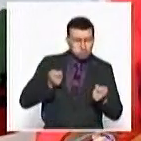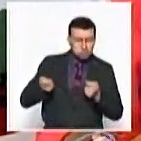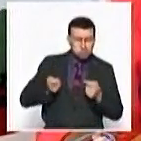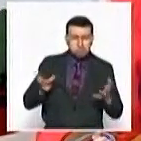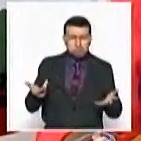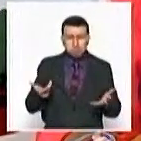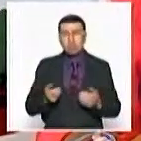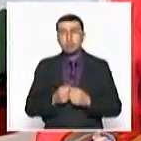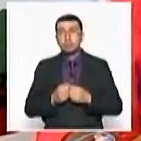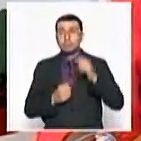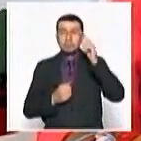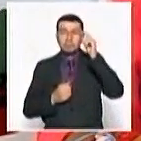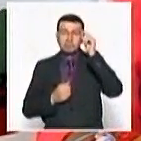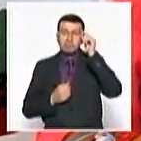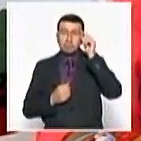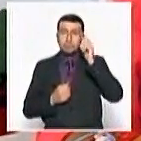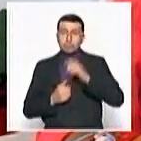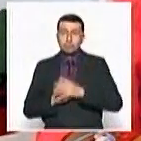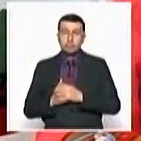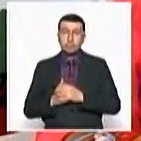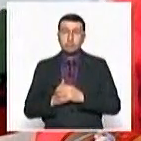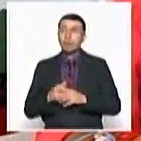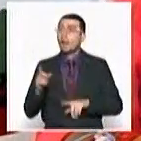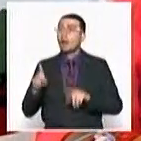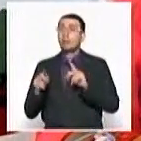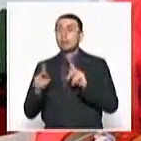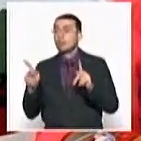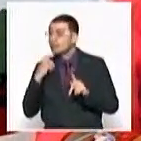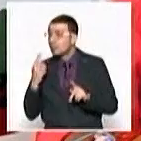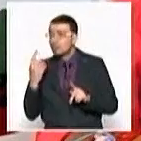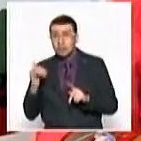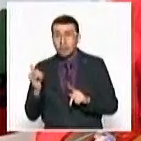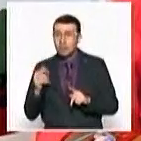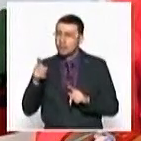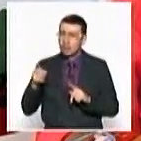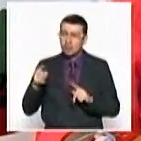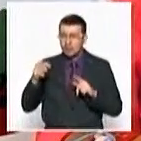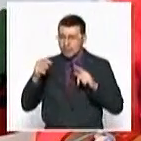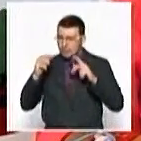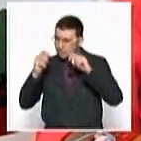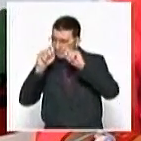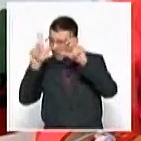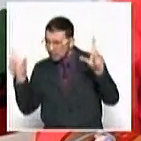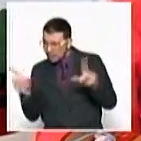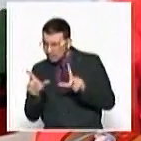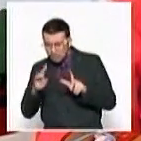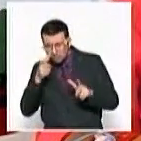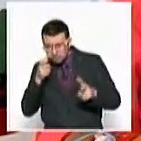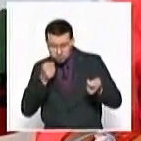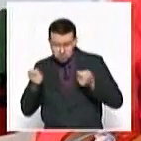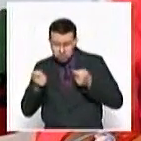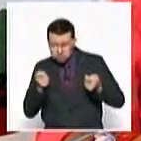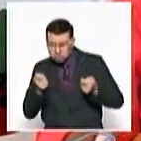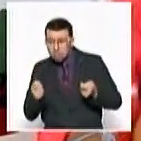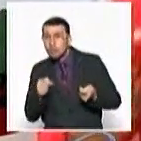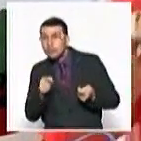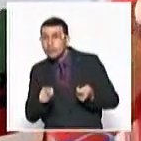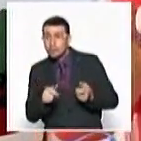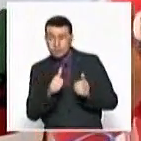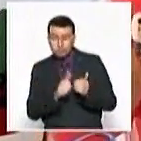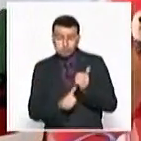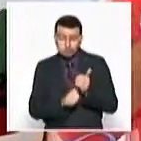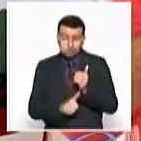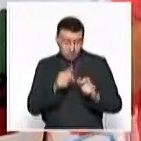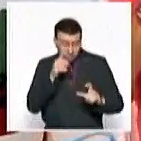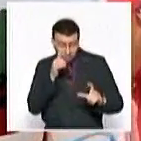bien. Hay que, miren que mucha gente dice que ya le hicieron un examen de materia fecal. Un examen de materia fecal solo no sirve. A veces hay que hacer